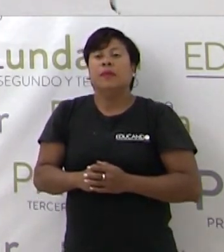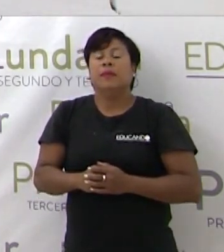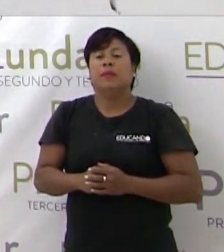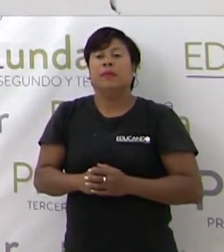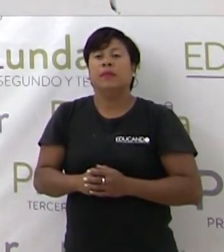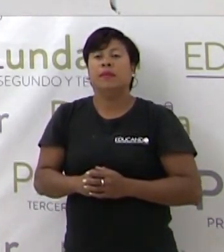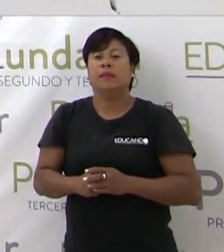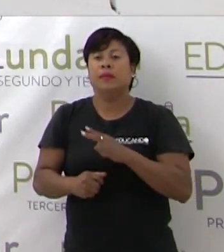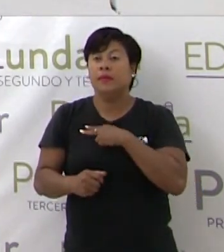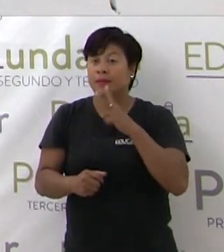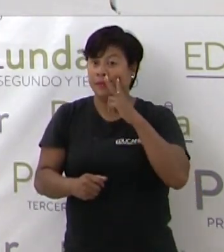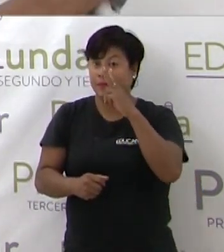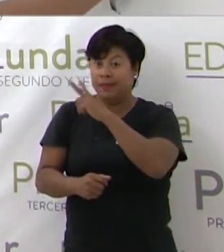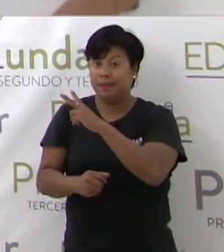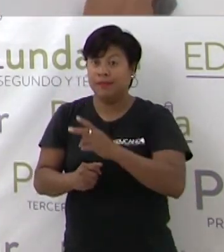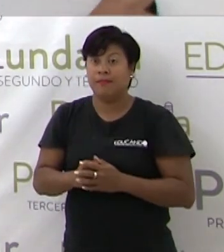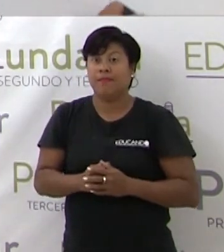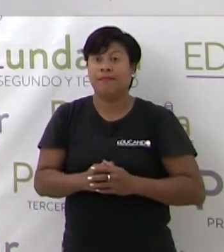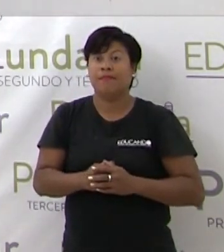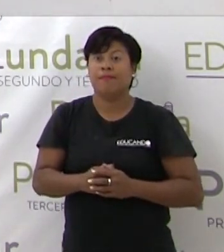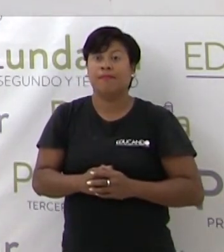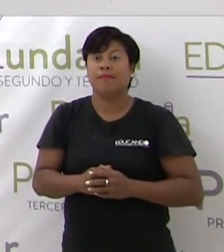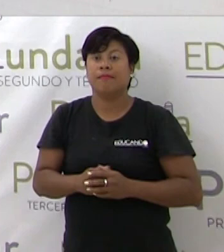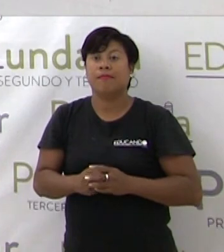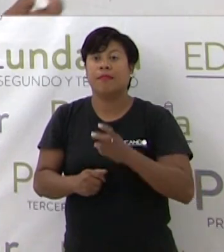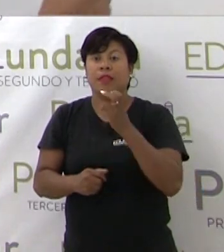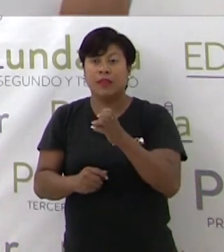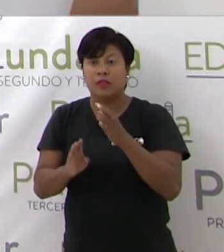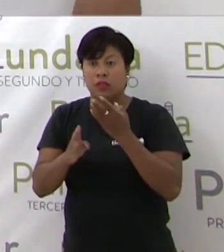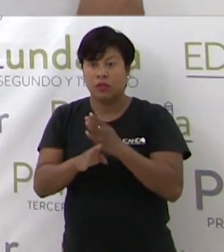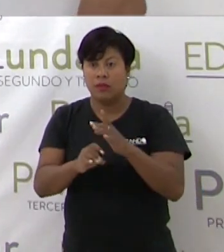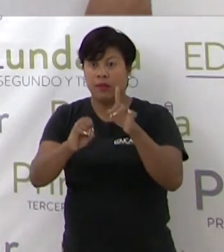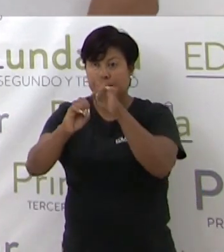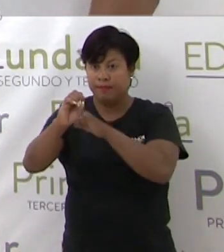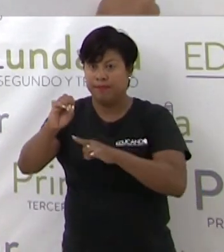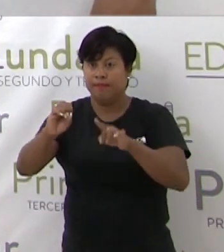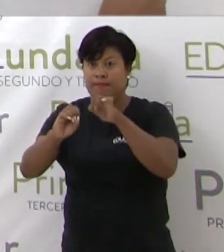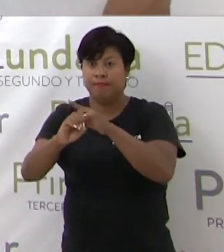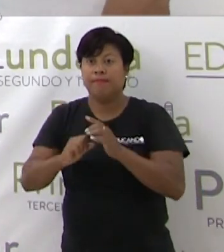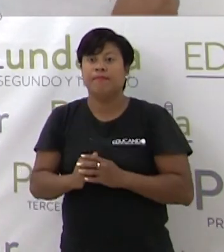Vamos a borrarle bien acá. Es la circunferencia.